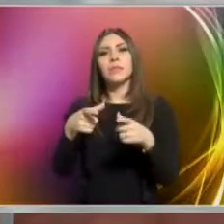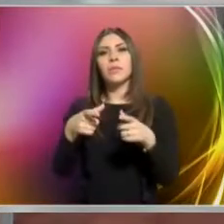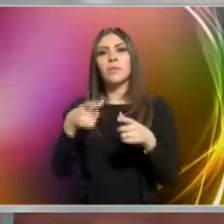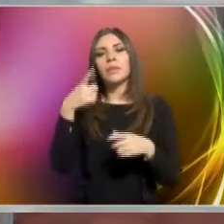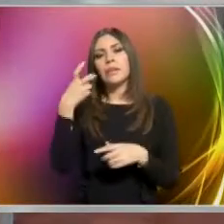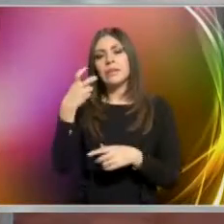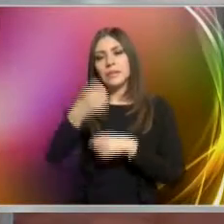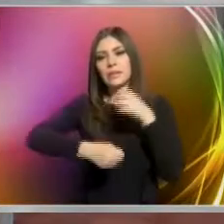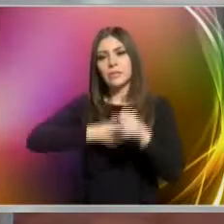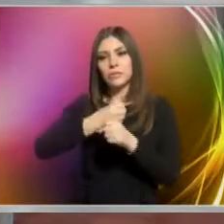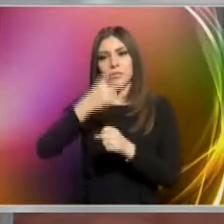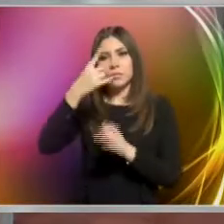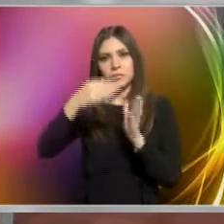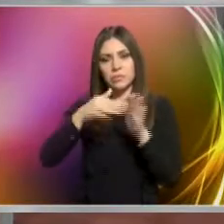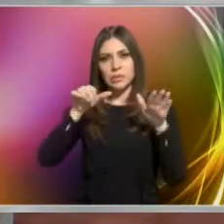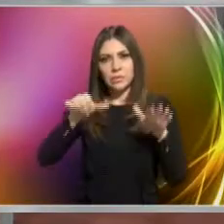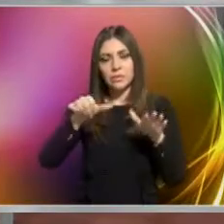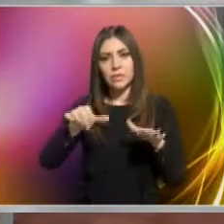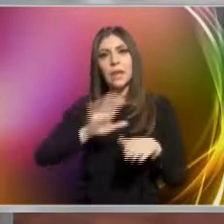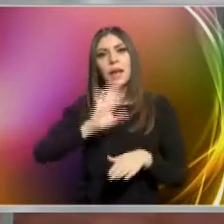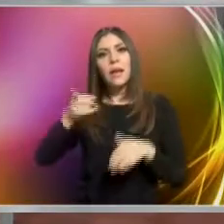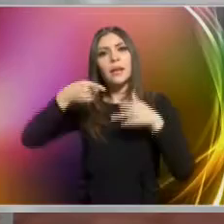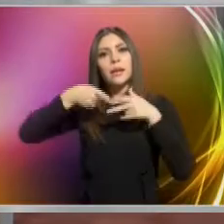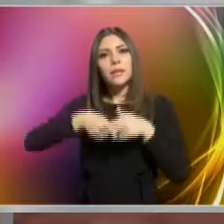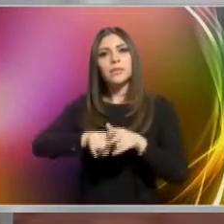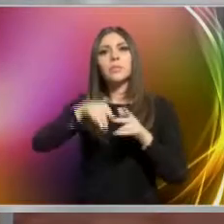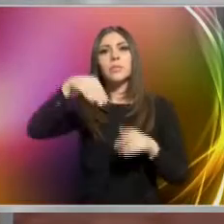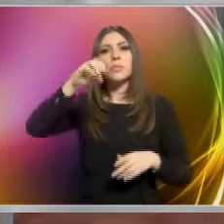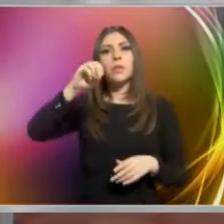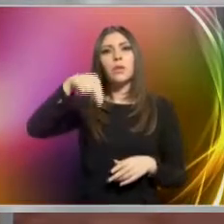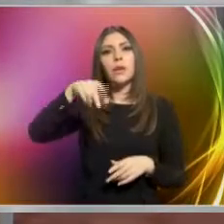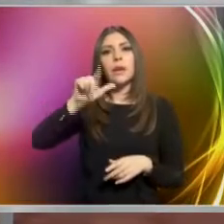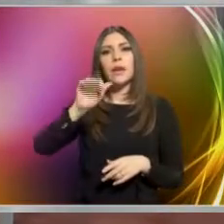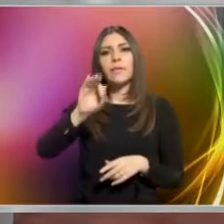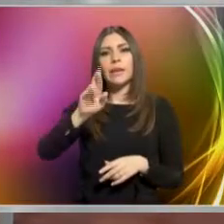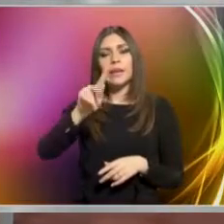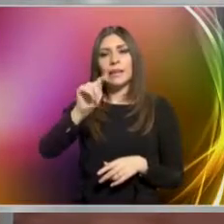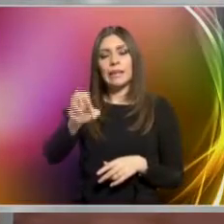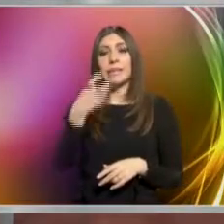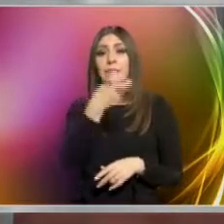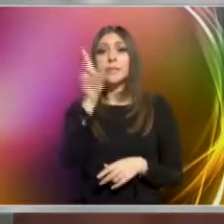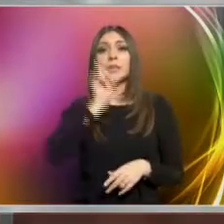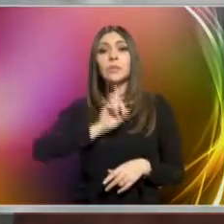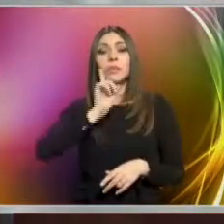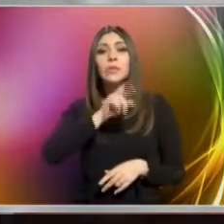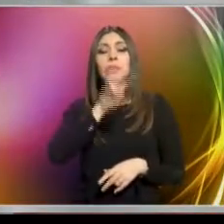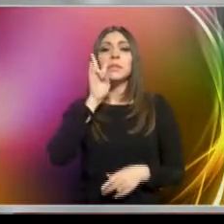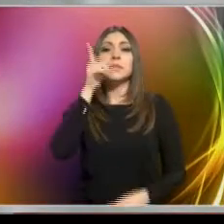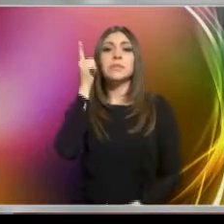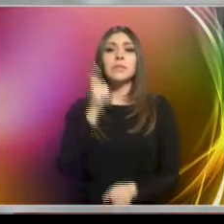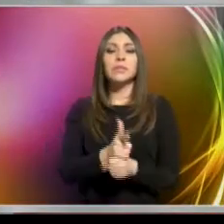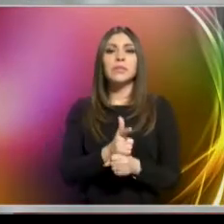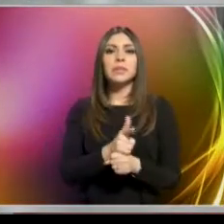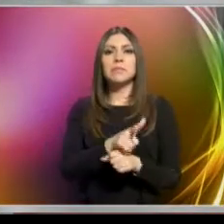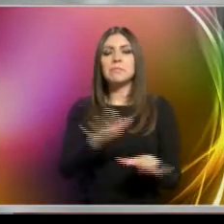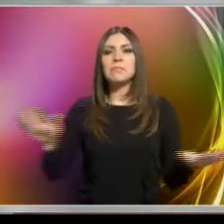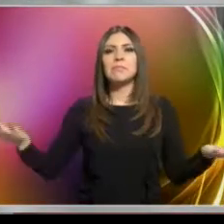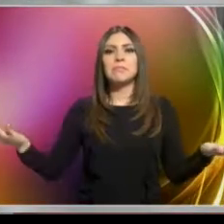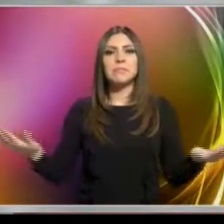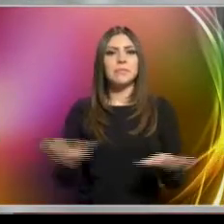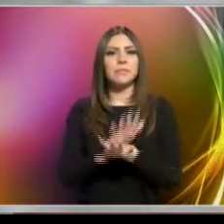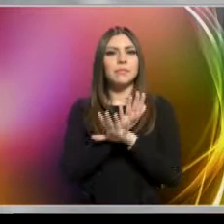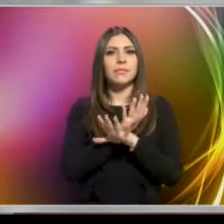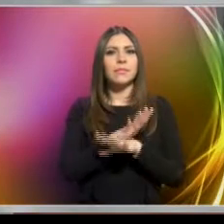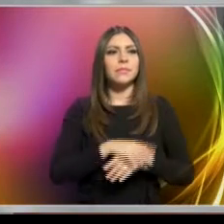el 2016 e iniciamos con Mon Laferte, una chica, yo la descubrí y cambió realmente